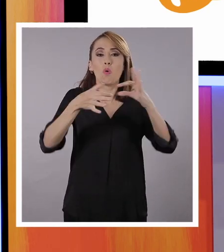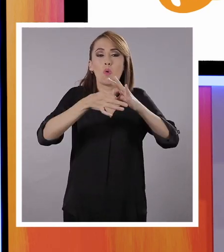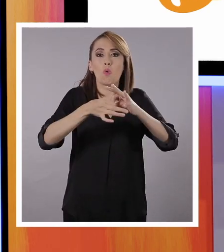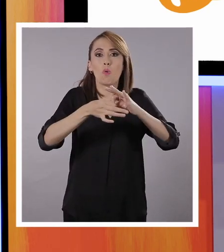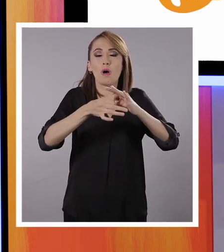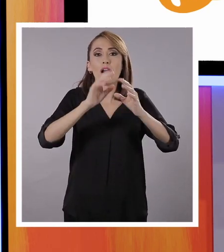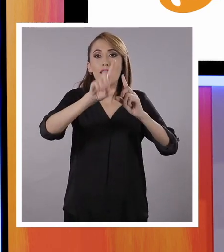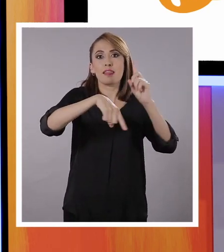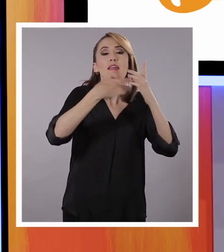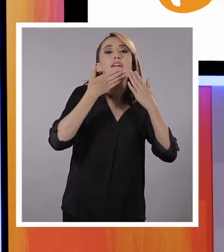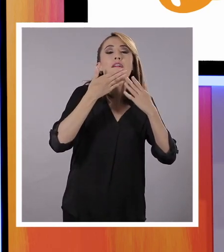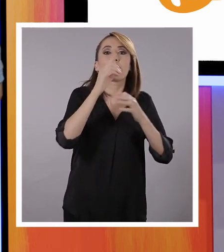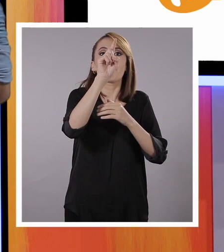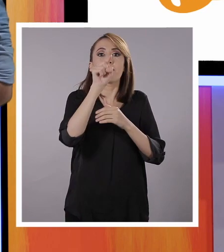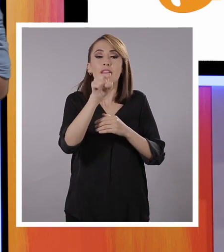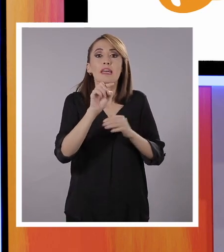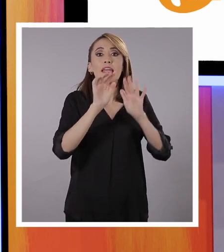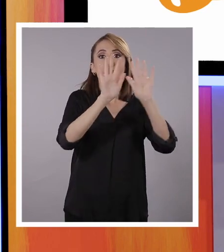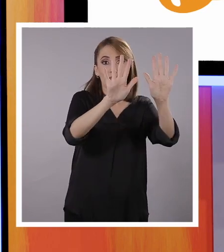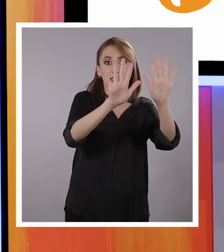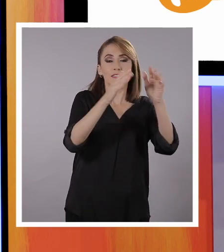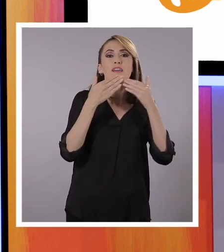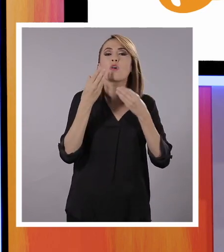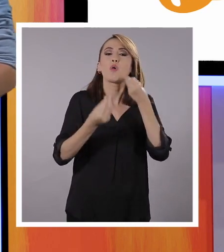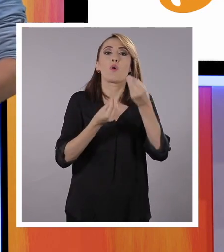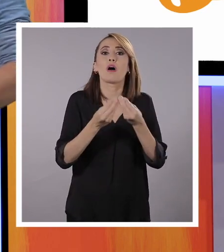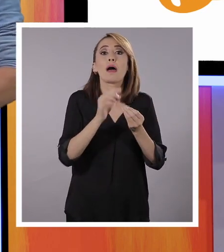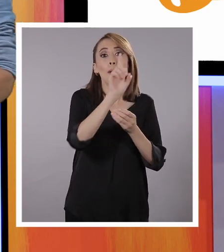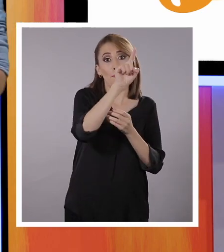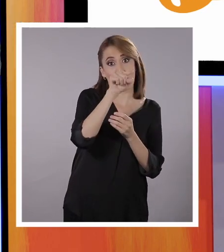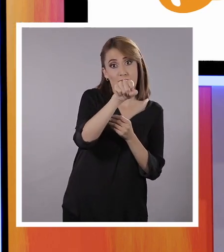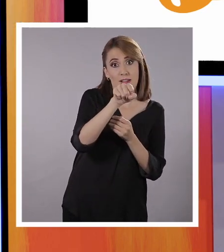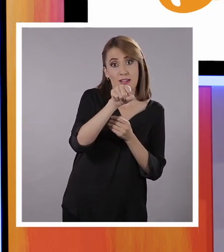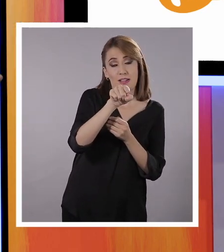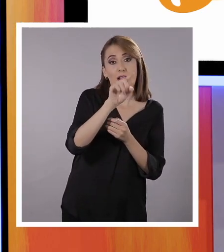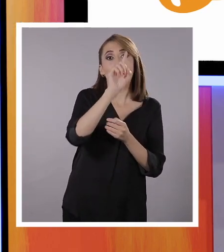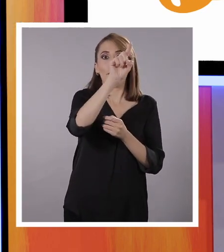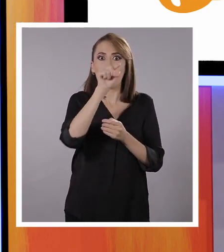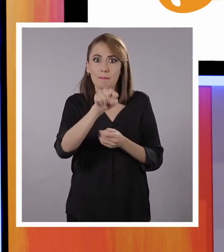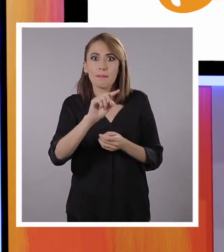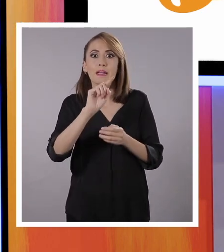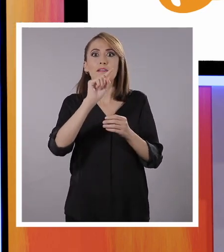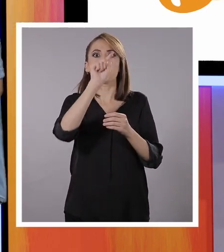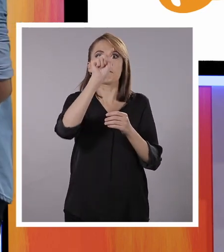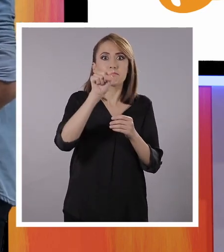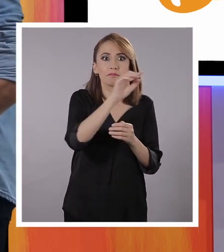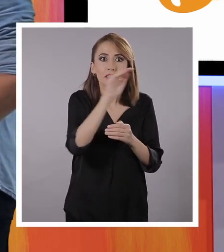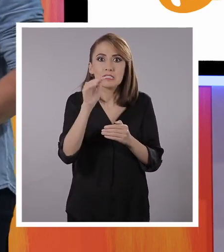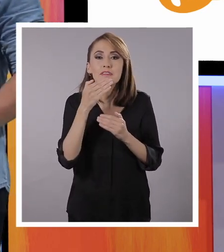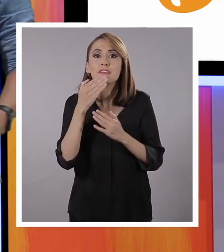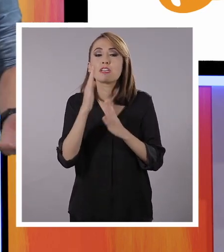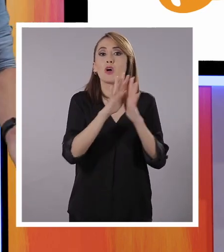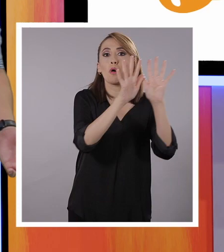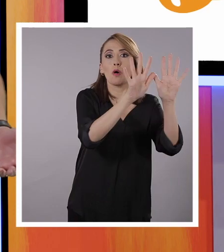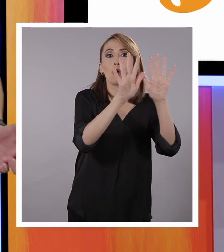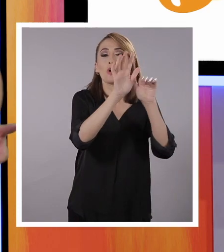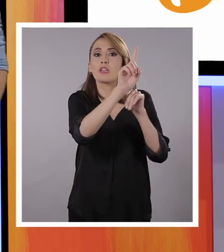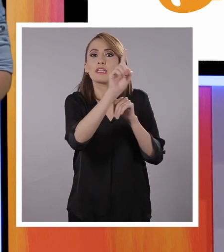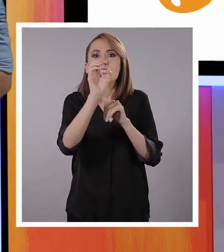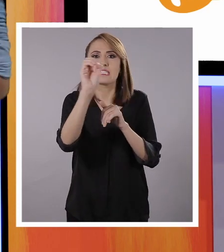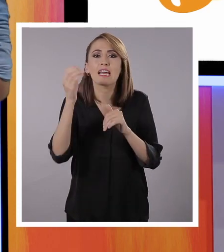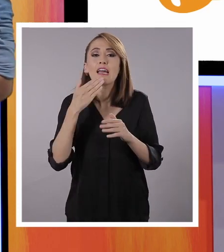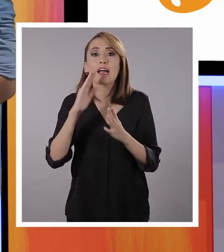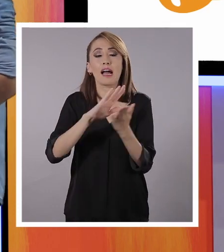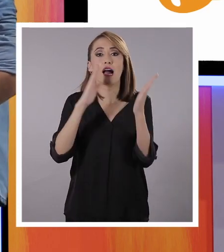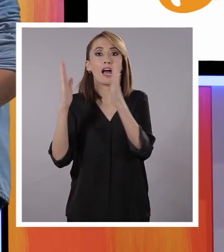para 10. 10.000 para 10 nos da 1.000. 1.000 para 10 nos da 100.